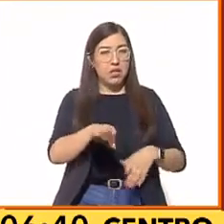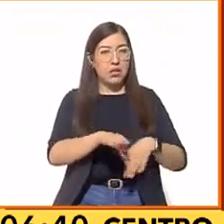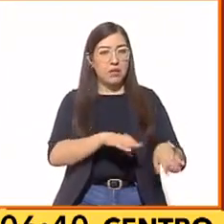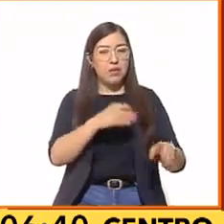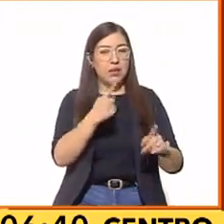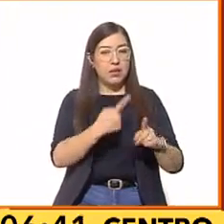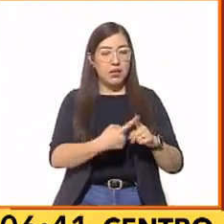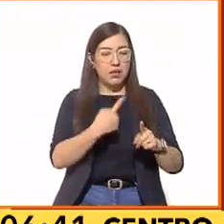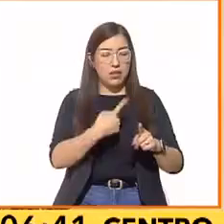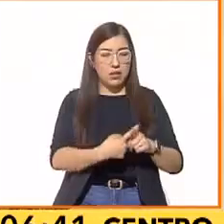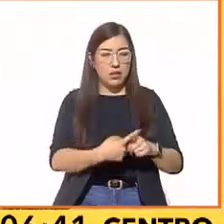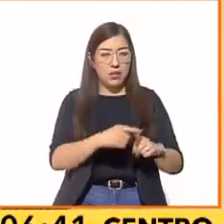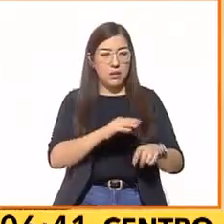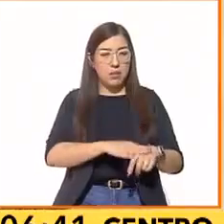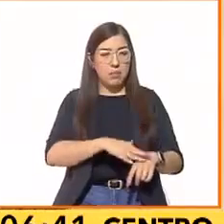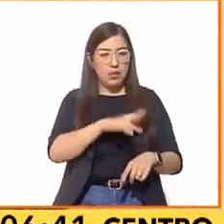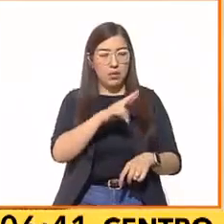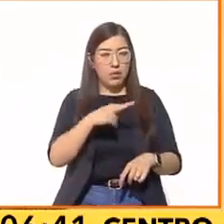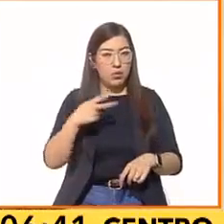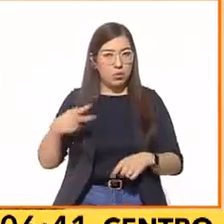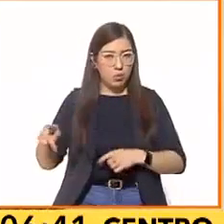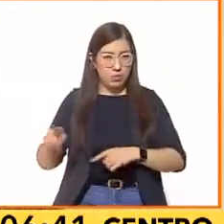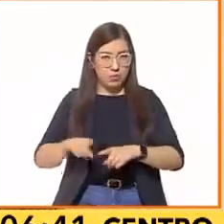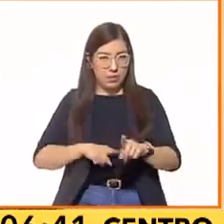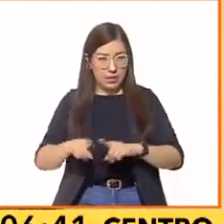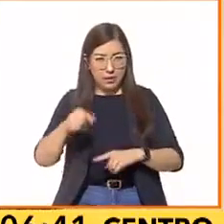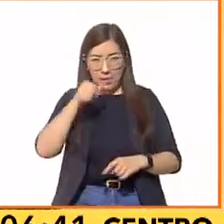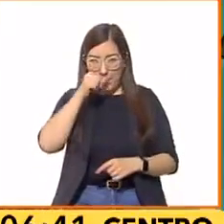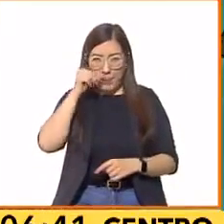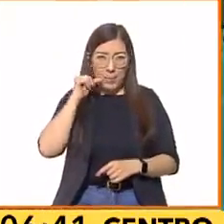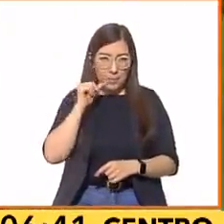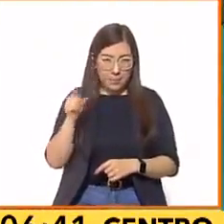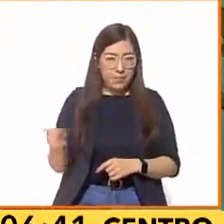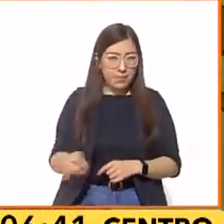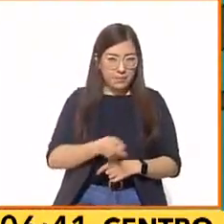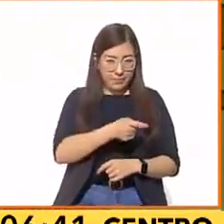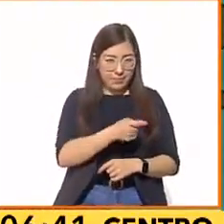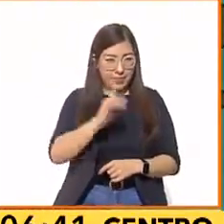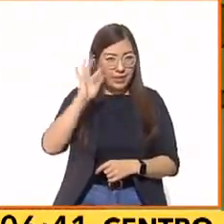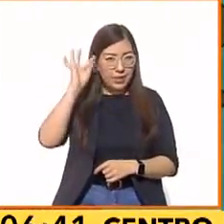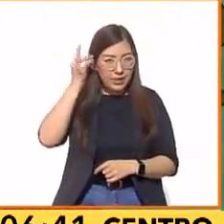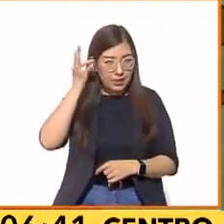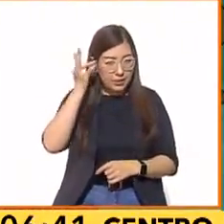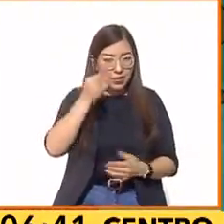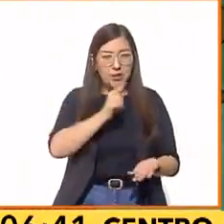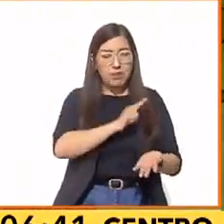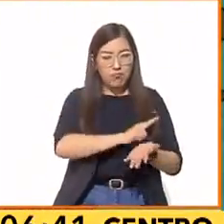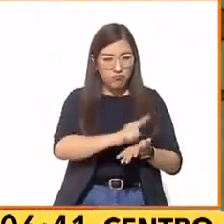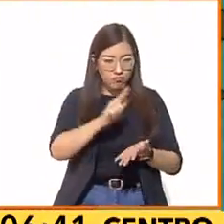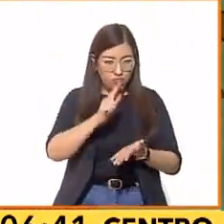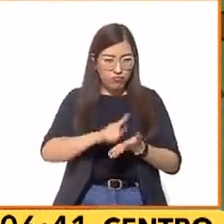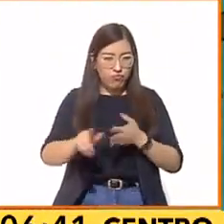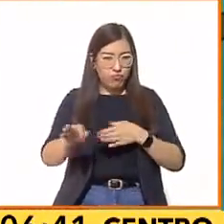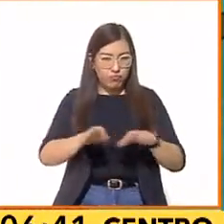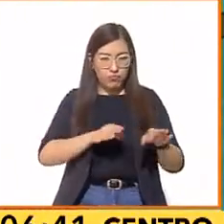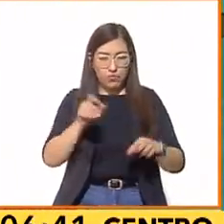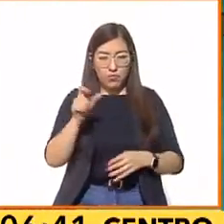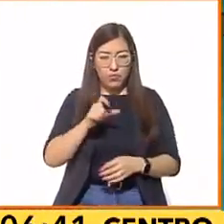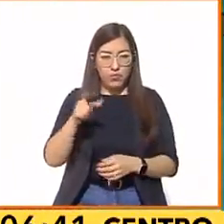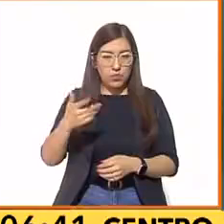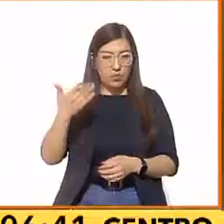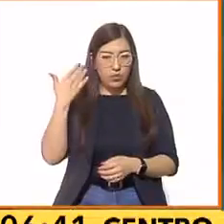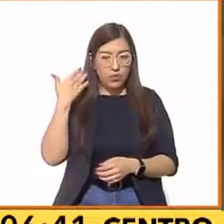hermanas mayores de Benito Juárez como sirvienta. Precisamente cuando Juárez sale